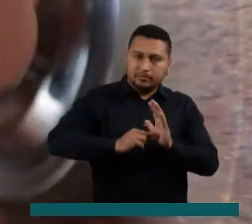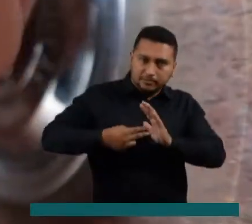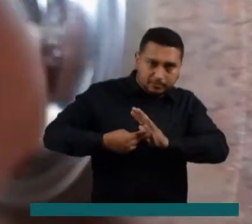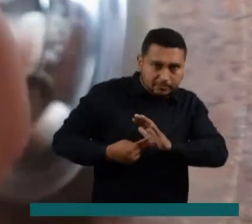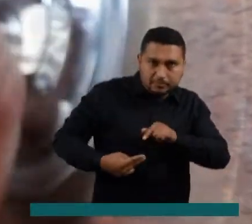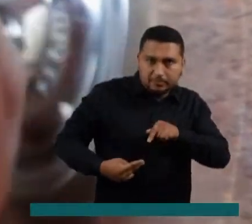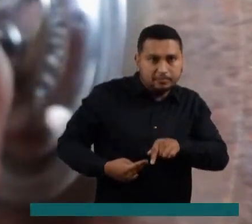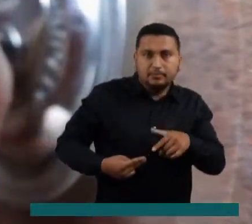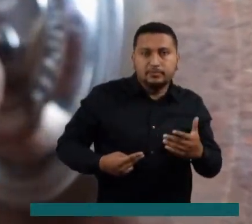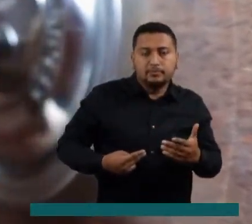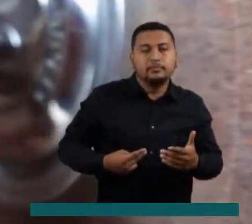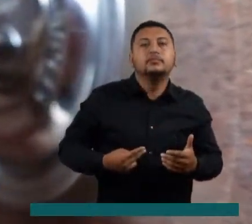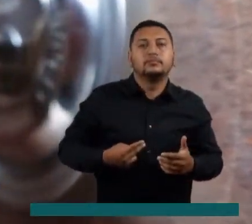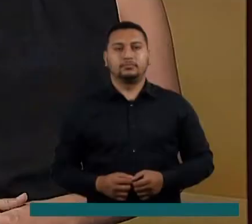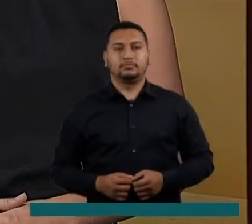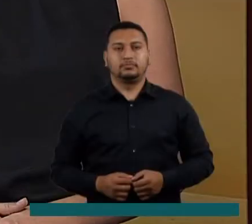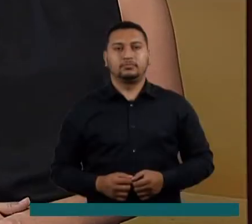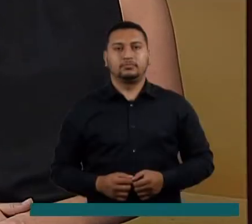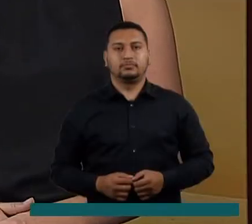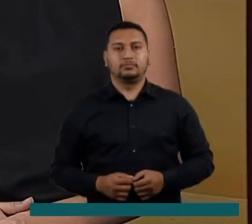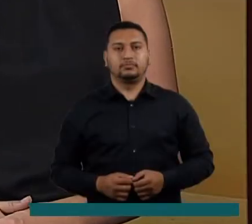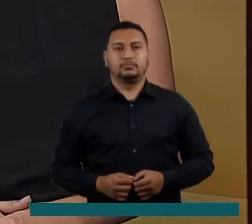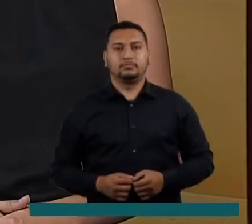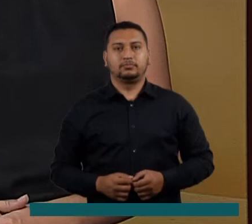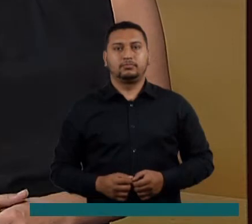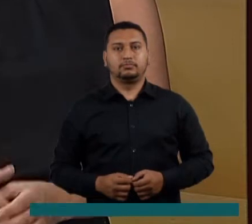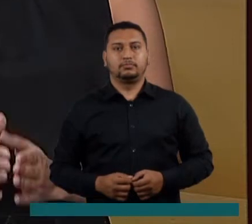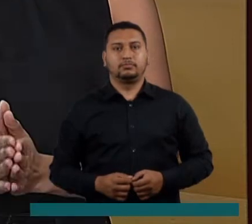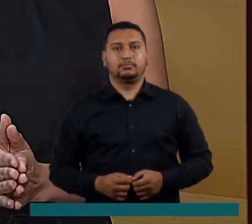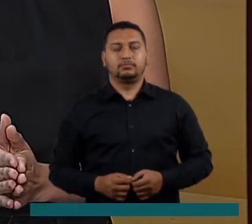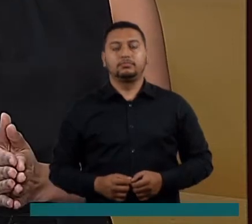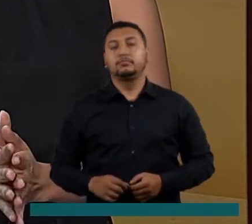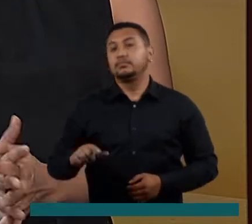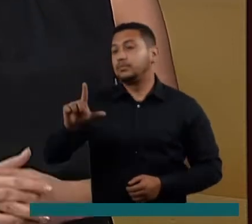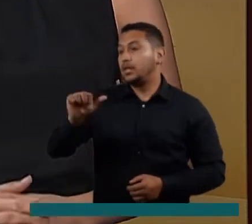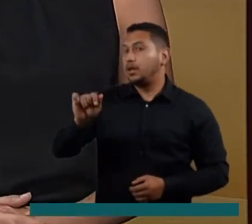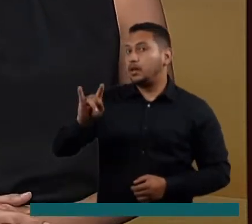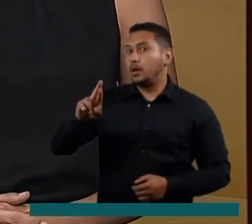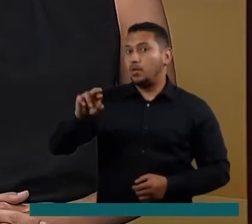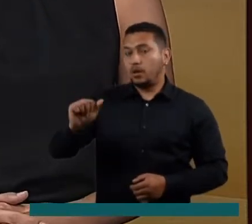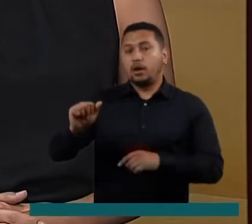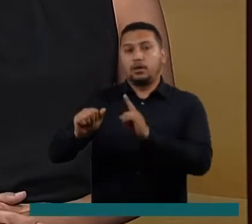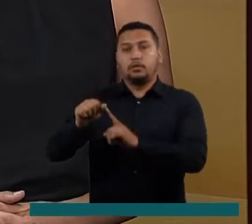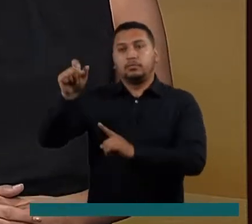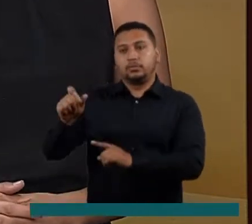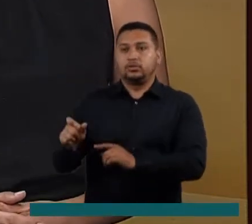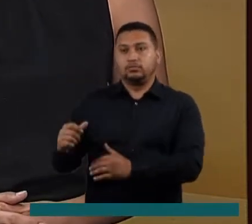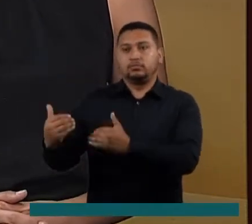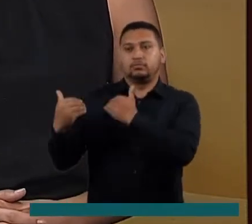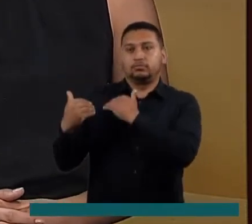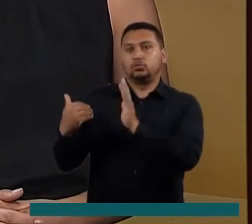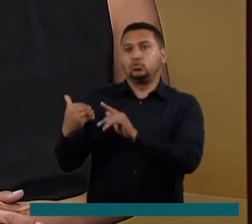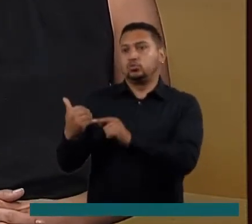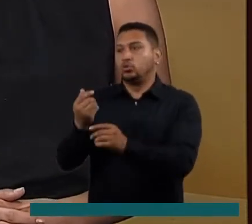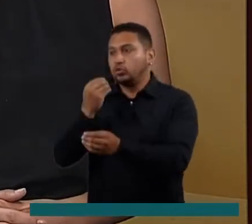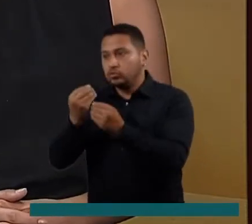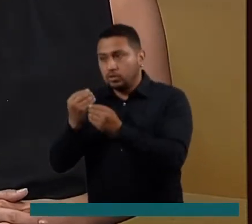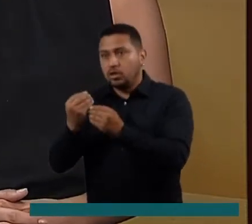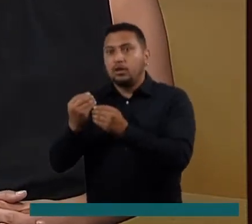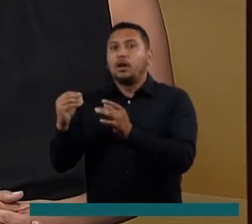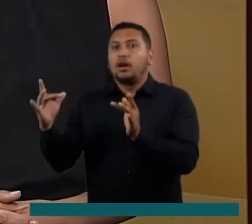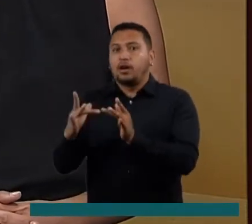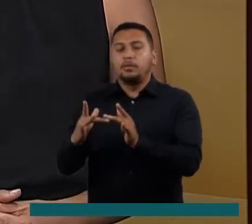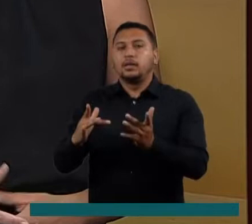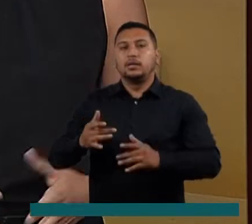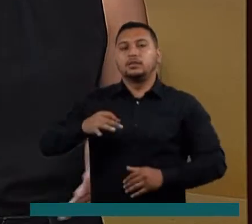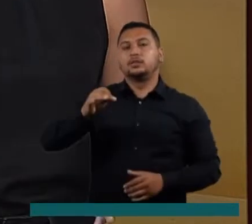significa que hacemos el reclamo de este seguro. Laura Enríquez, coordinadora de Educación Financiera y Protección al Consumidor de la Federación de Aseguradores